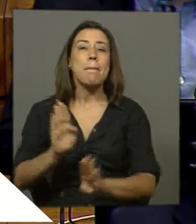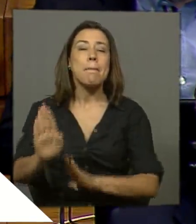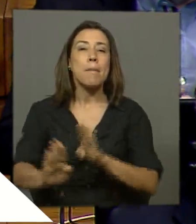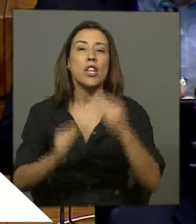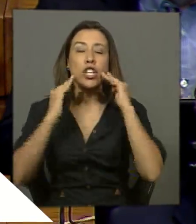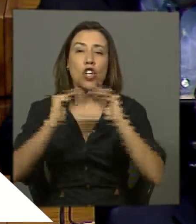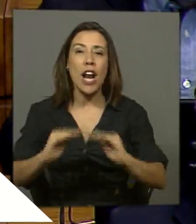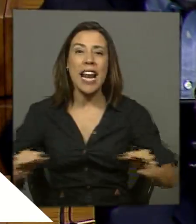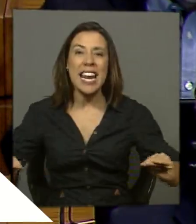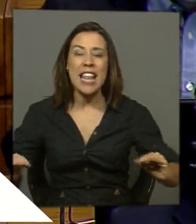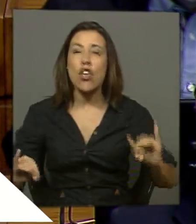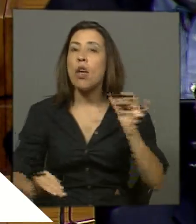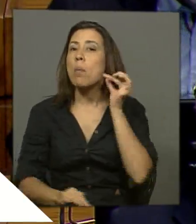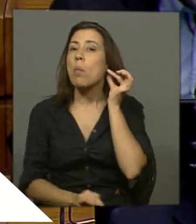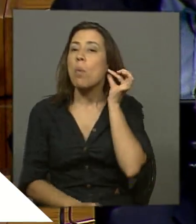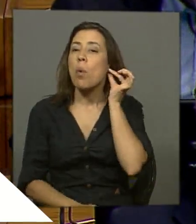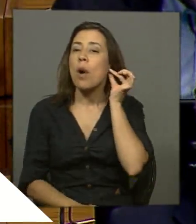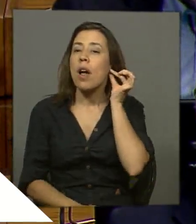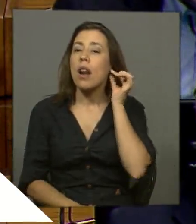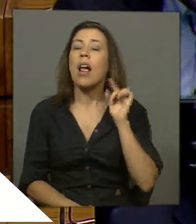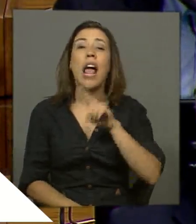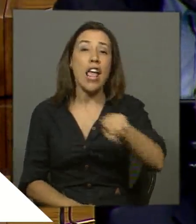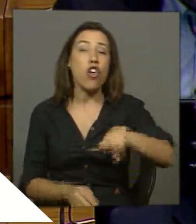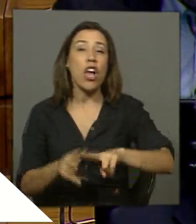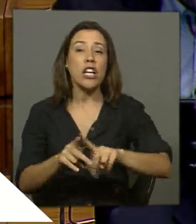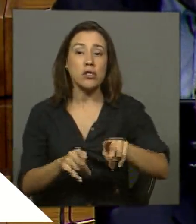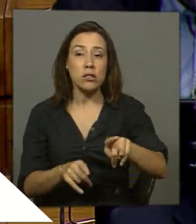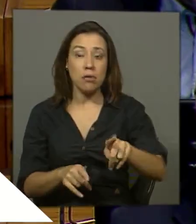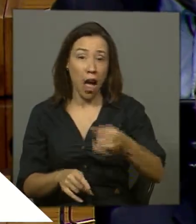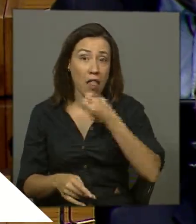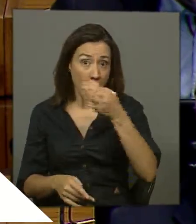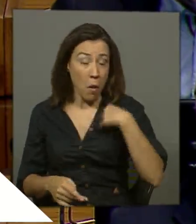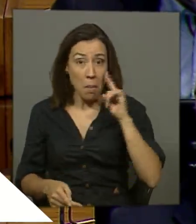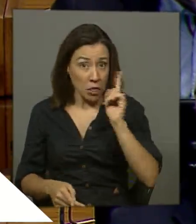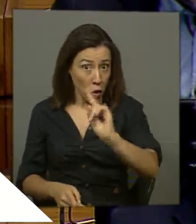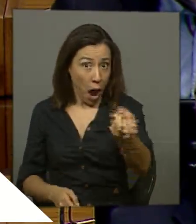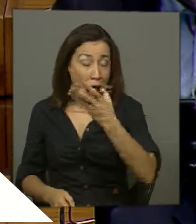de los niños y de las mujeres y lo hicieron y desmiénteme